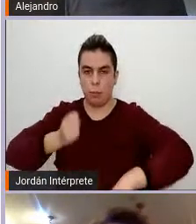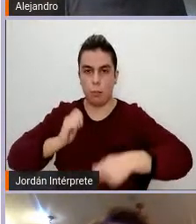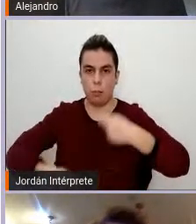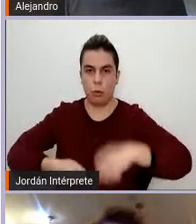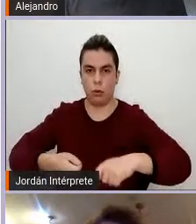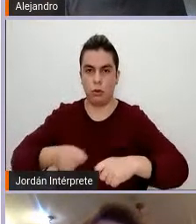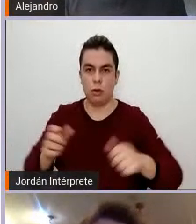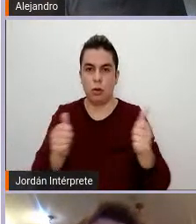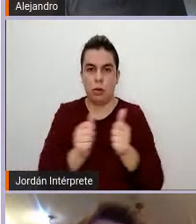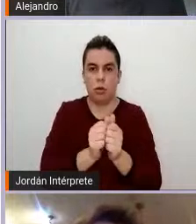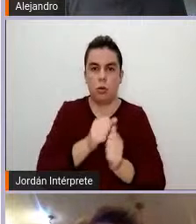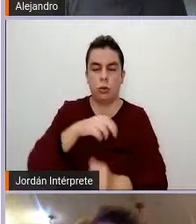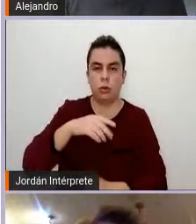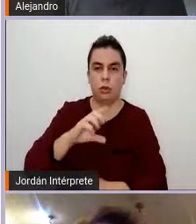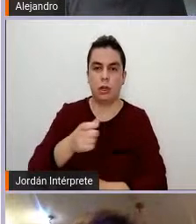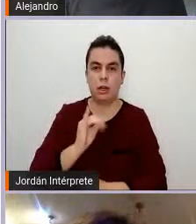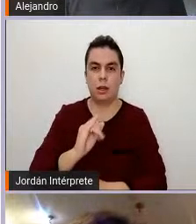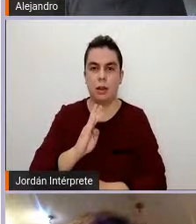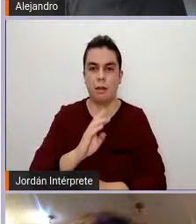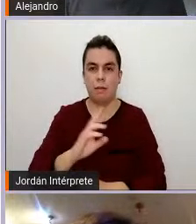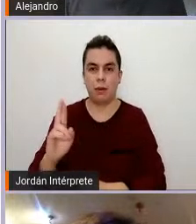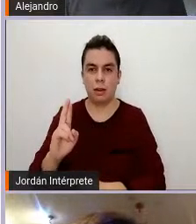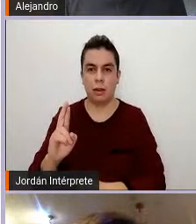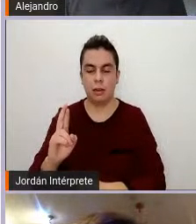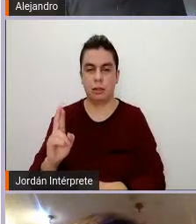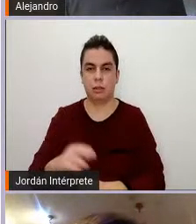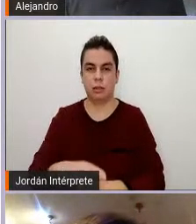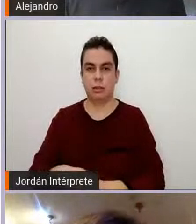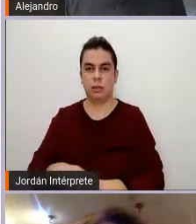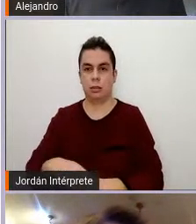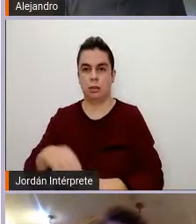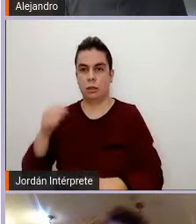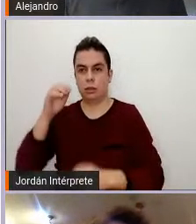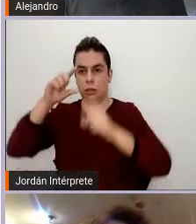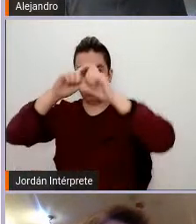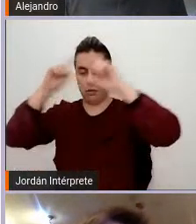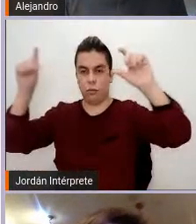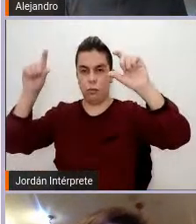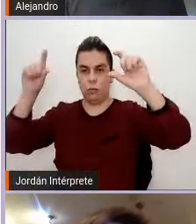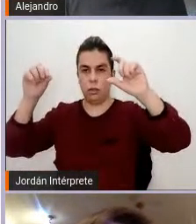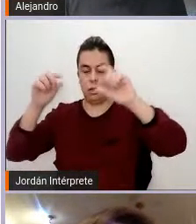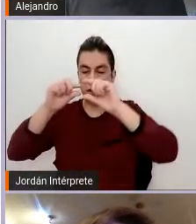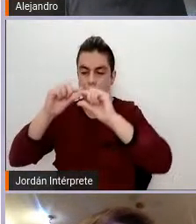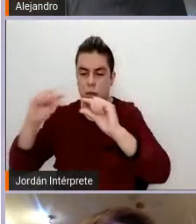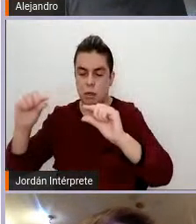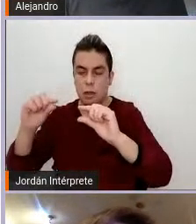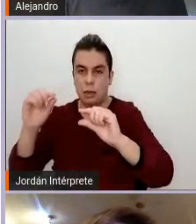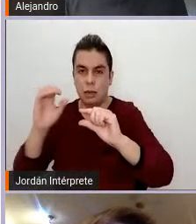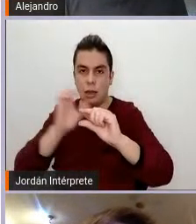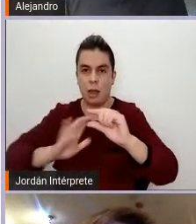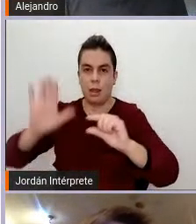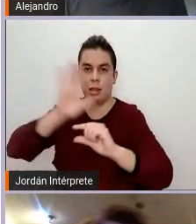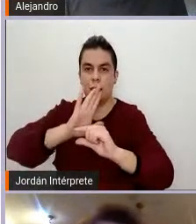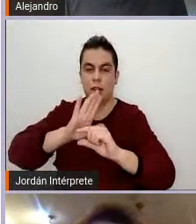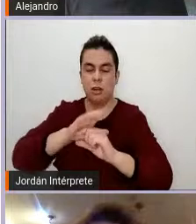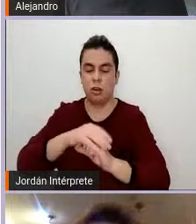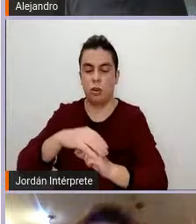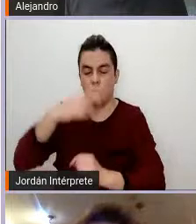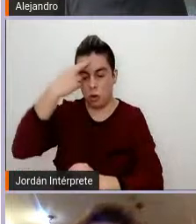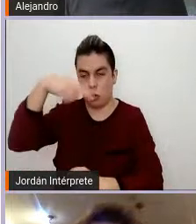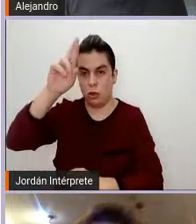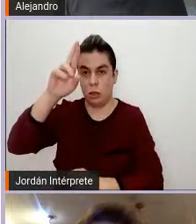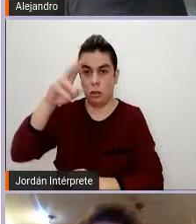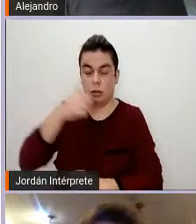de su nombre, y cuyo subtítulo es de estilo nortino. Podríamos pensar entonces que la fuga